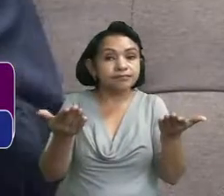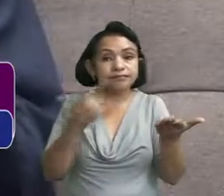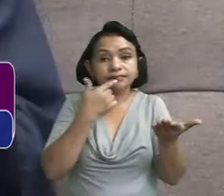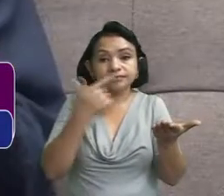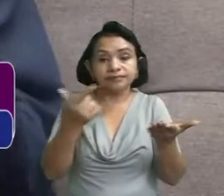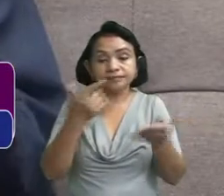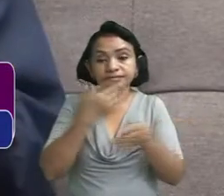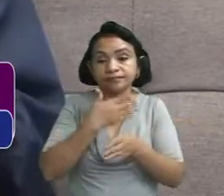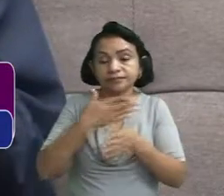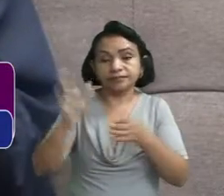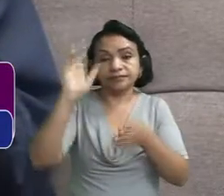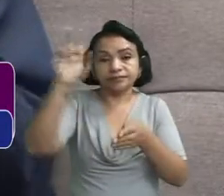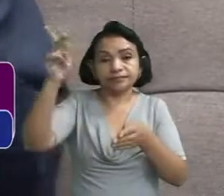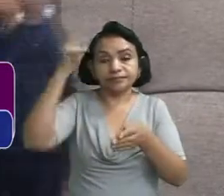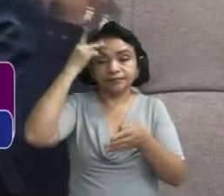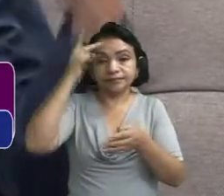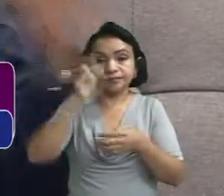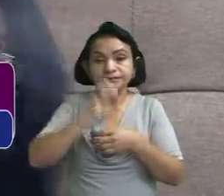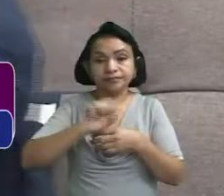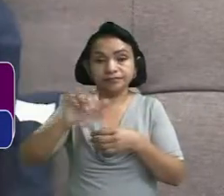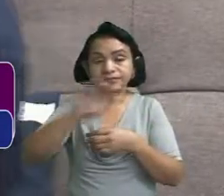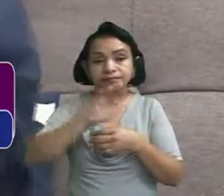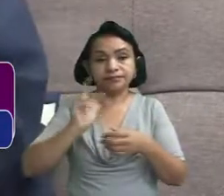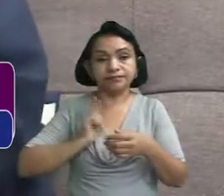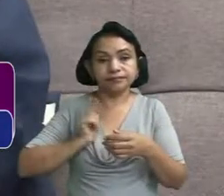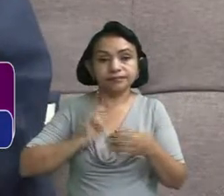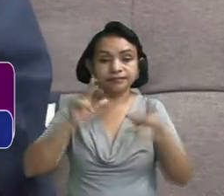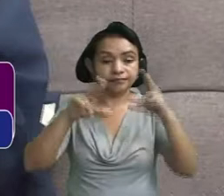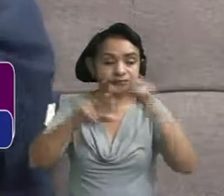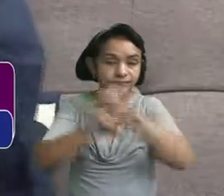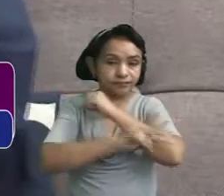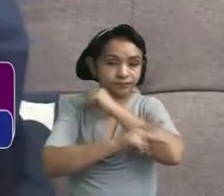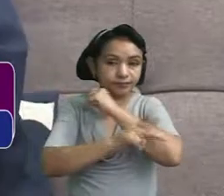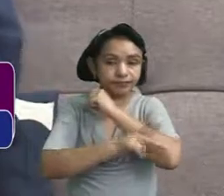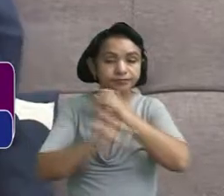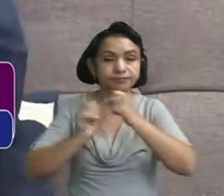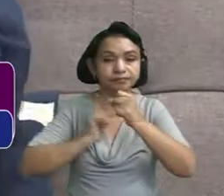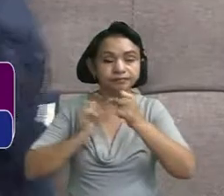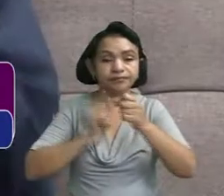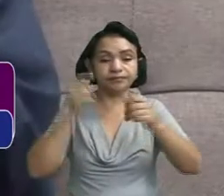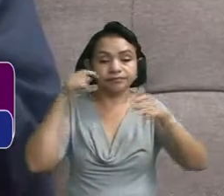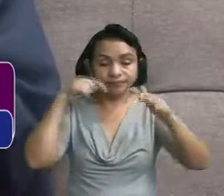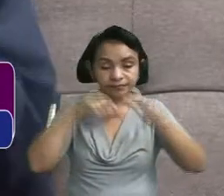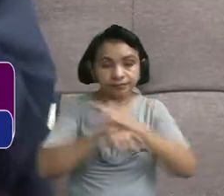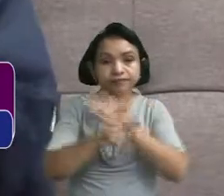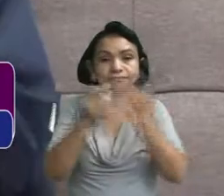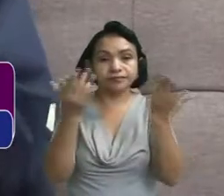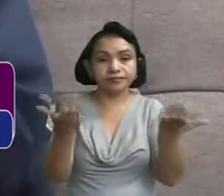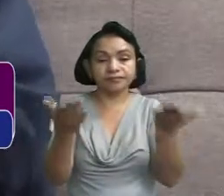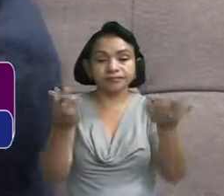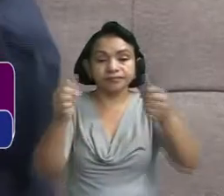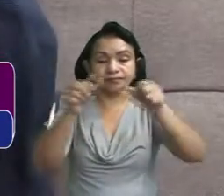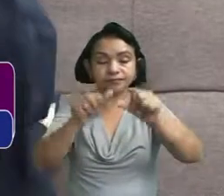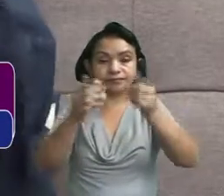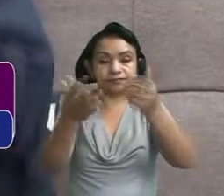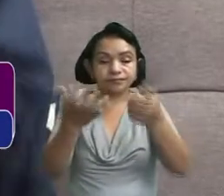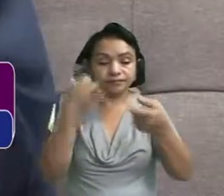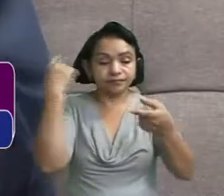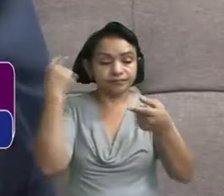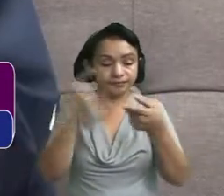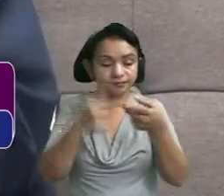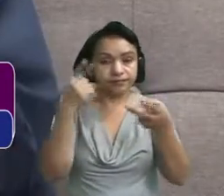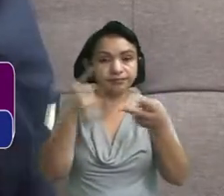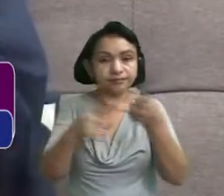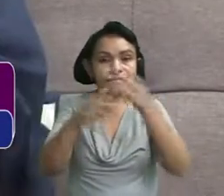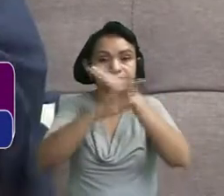las exclusiones políticas y sociales que hemos venido padeciendo como país. Entonces tenemos ese reto, seguimos teniendo el reto de la reconciliación, seguimos teniendo